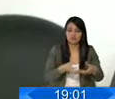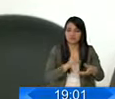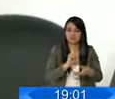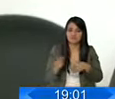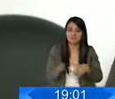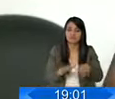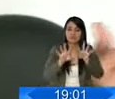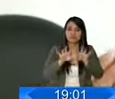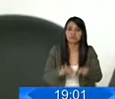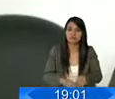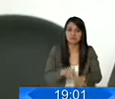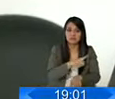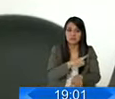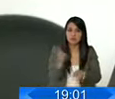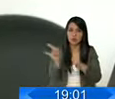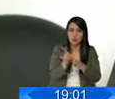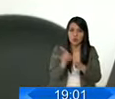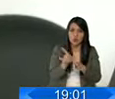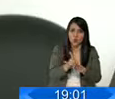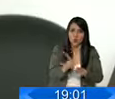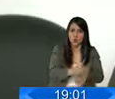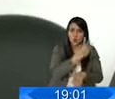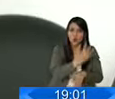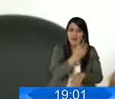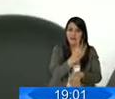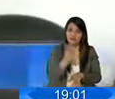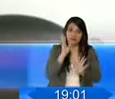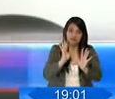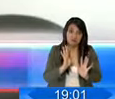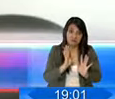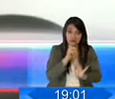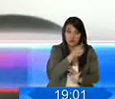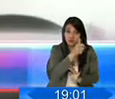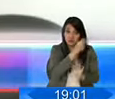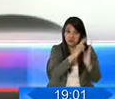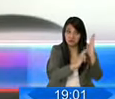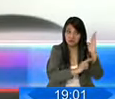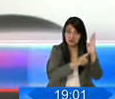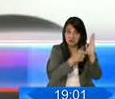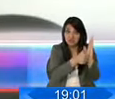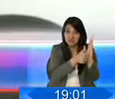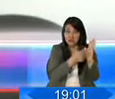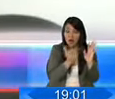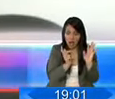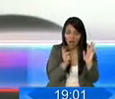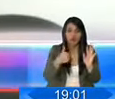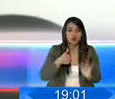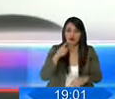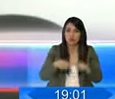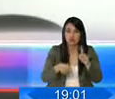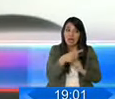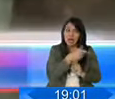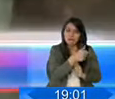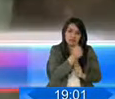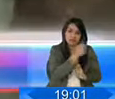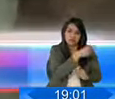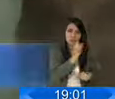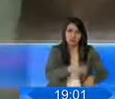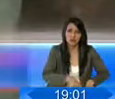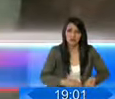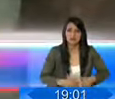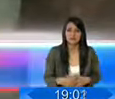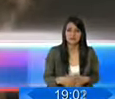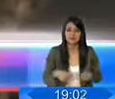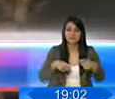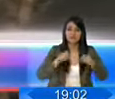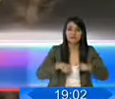mismo Sercop lo pueda subir a la página, ya que según los parámetros que tiene la herramienta, nosotros no lo hemos podido hacer. El contrato